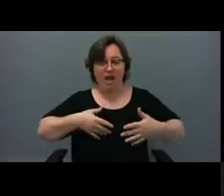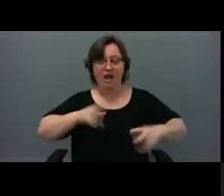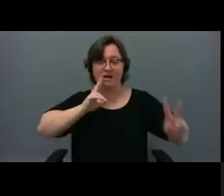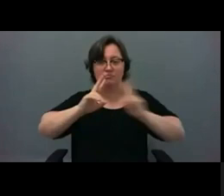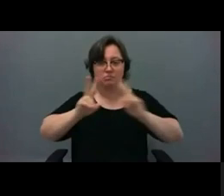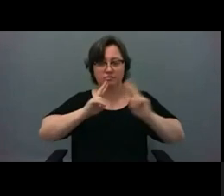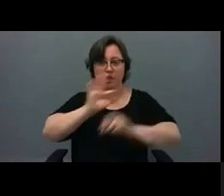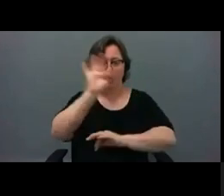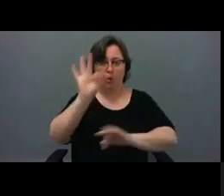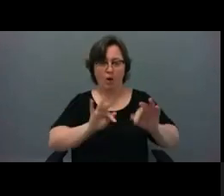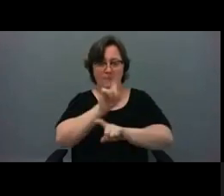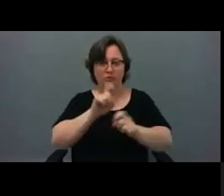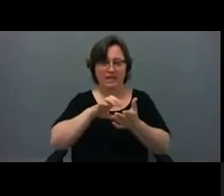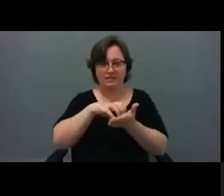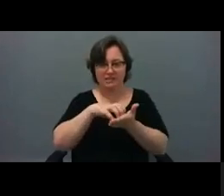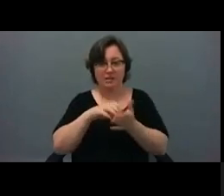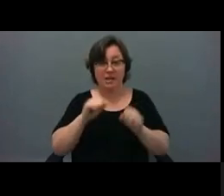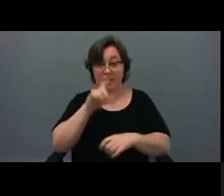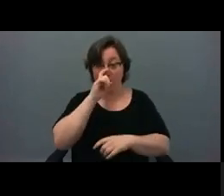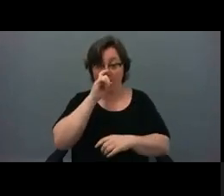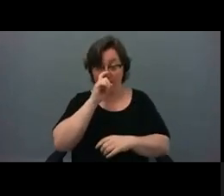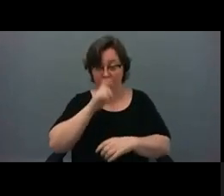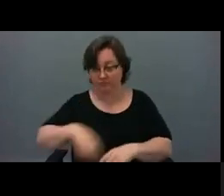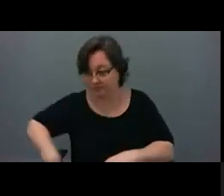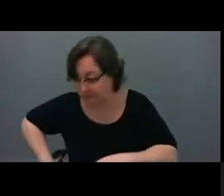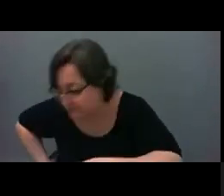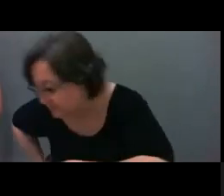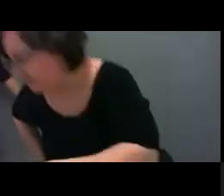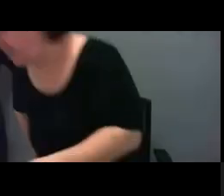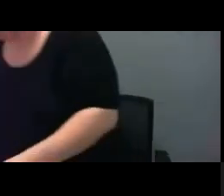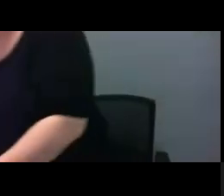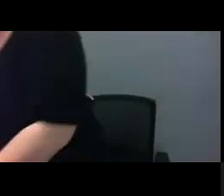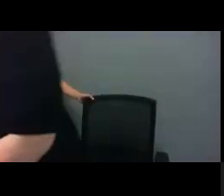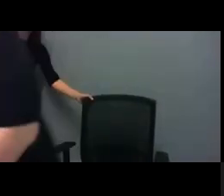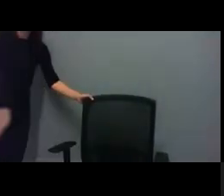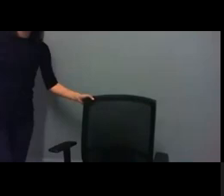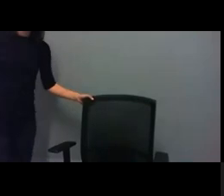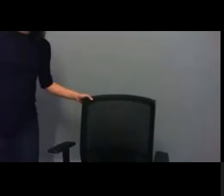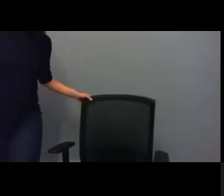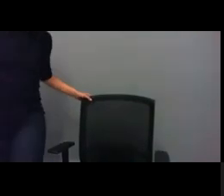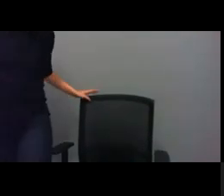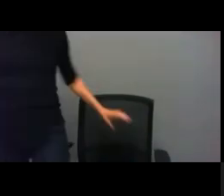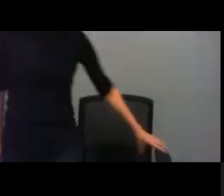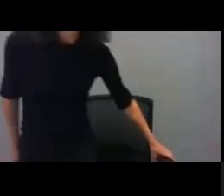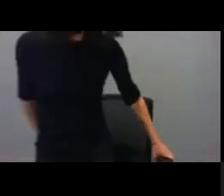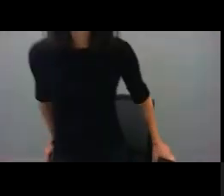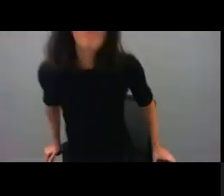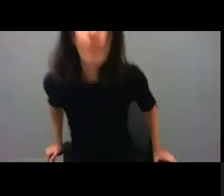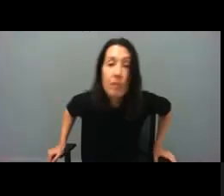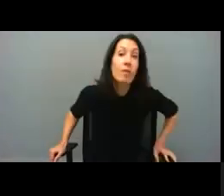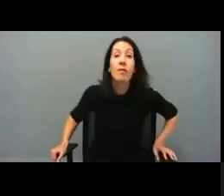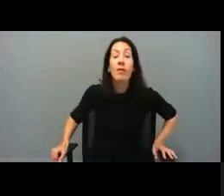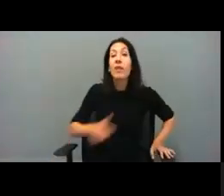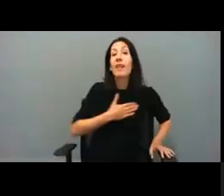comienzo al turno de preguntas. Os voy a recordar que, como sabéis, por sistemas de calidad